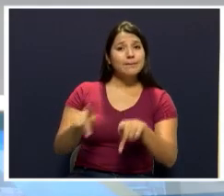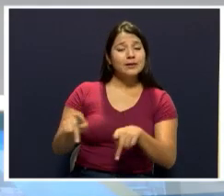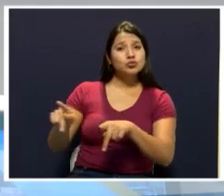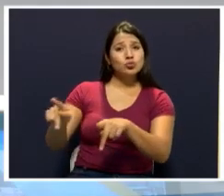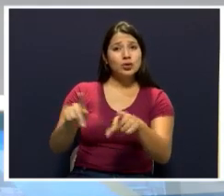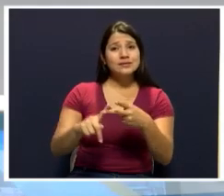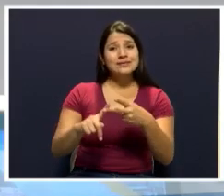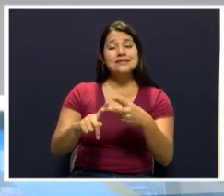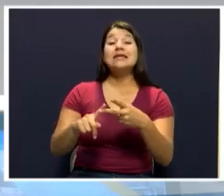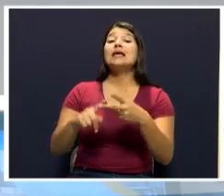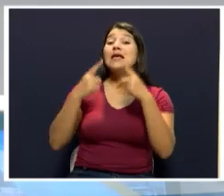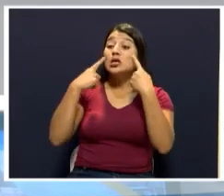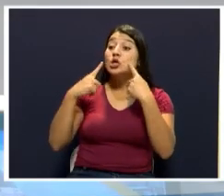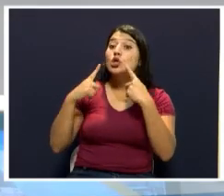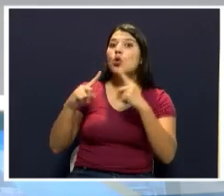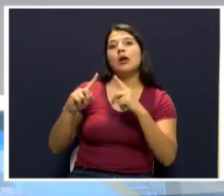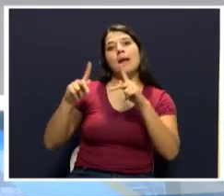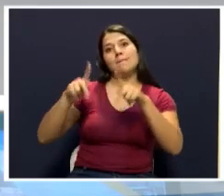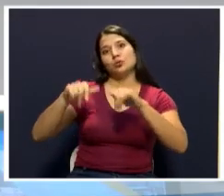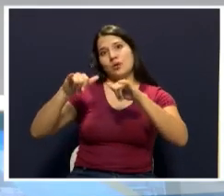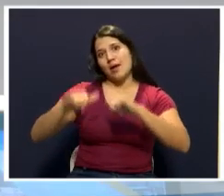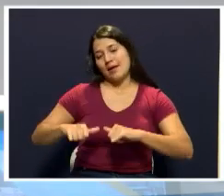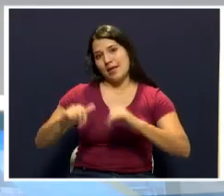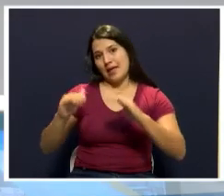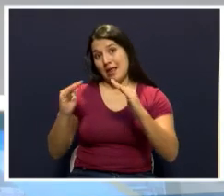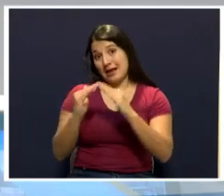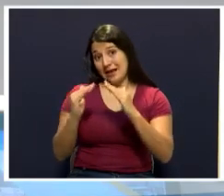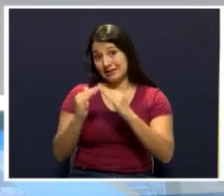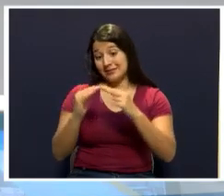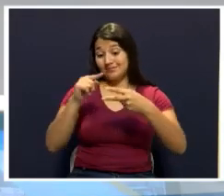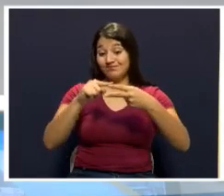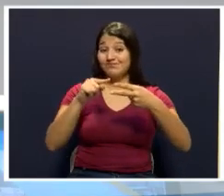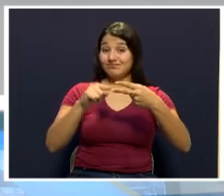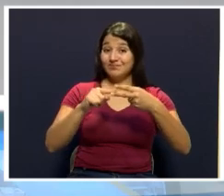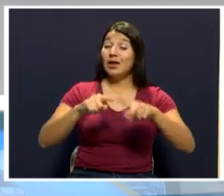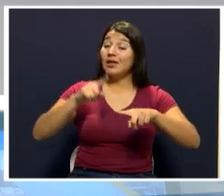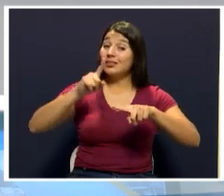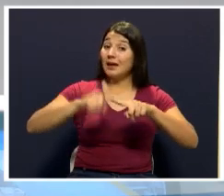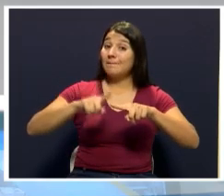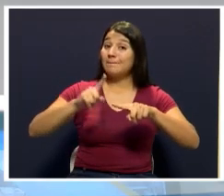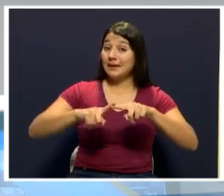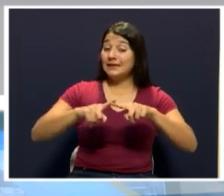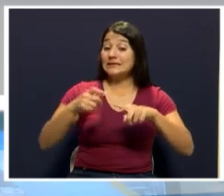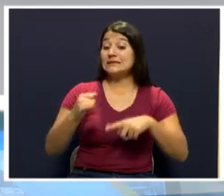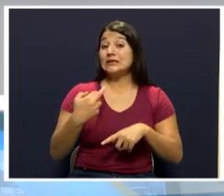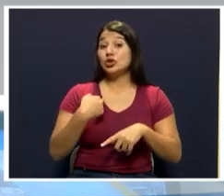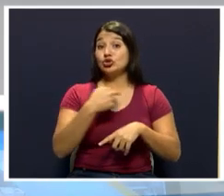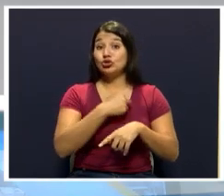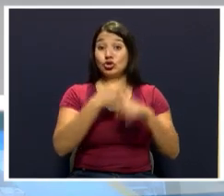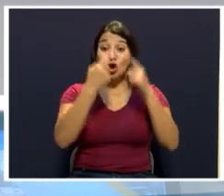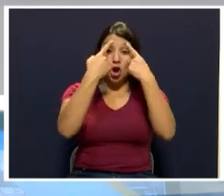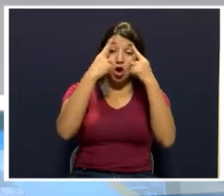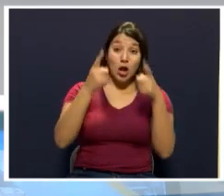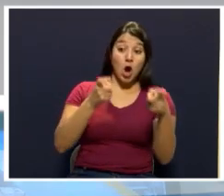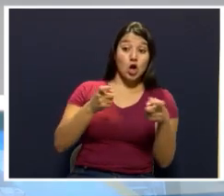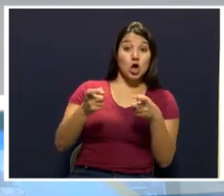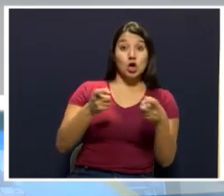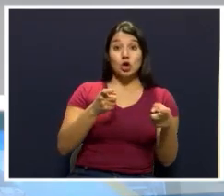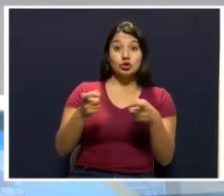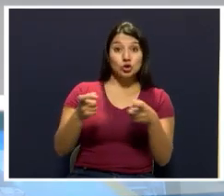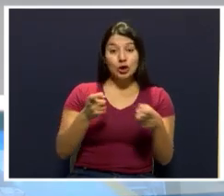el aislamiento social durante las próximas semanas determinará si logramos o no evitar